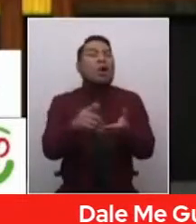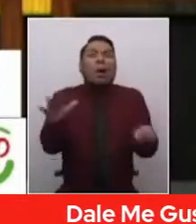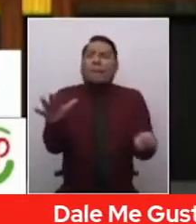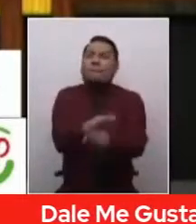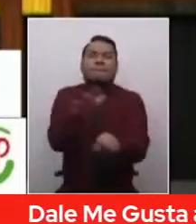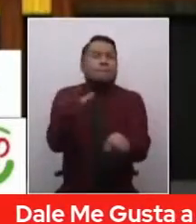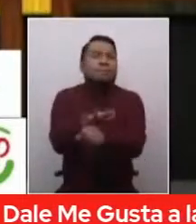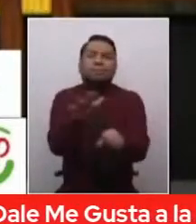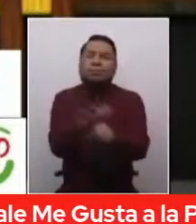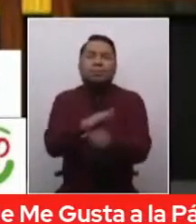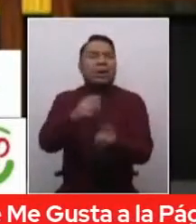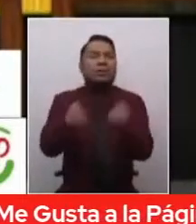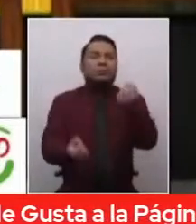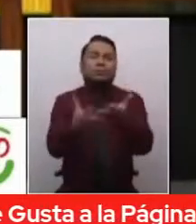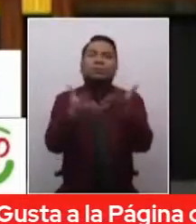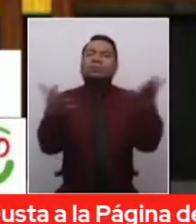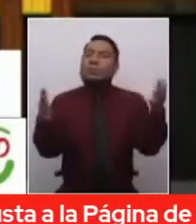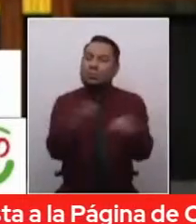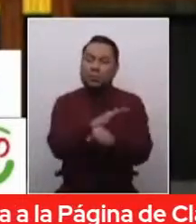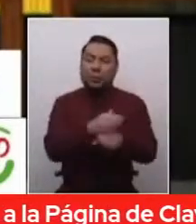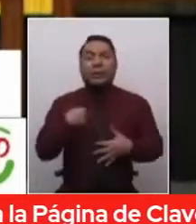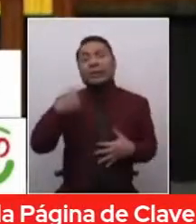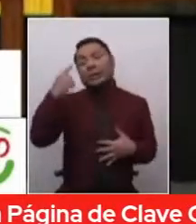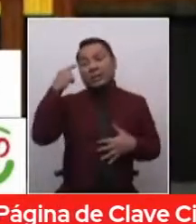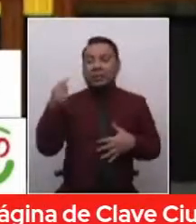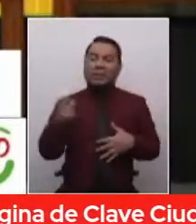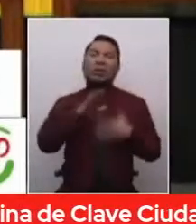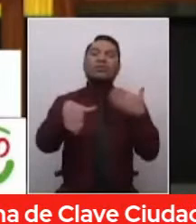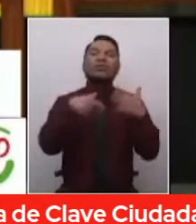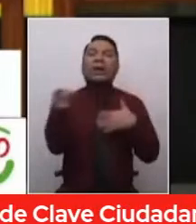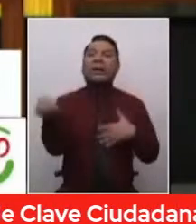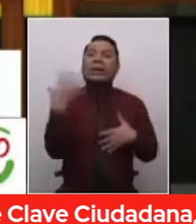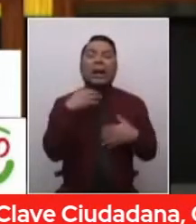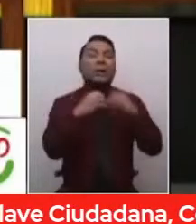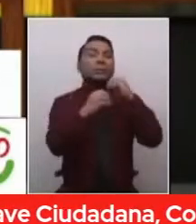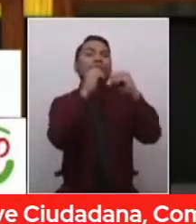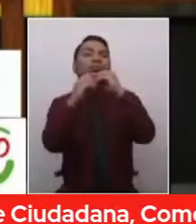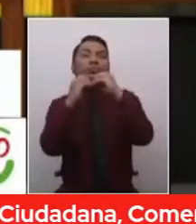total. Y no podemos jugar a decir que se van a ir haciendo obras públicas de